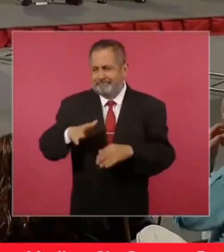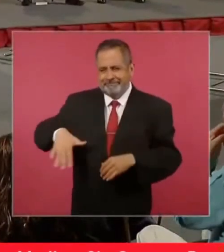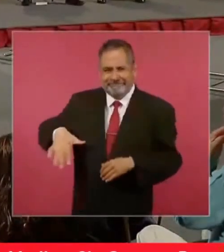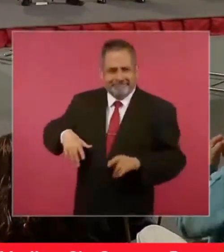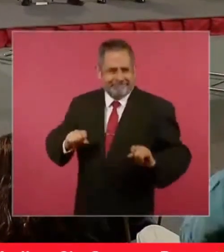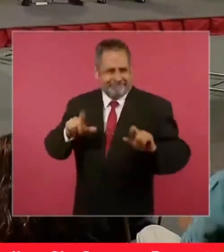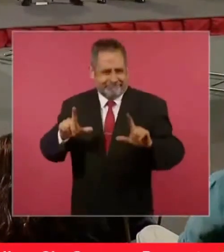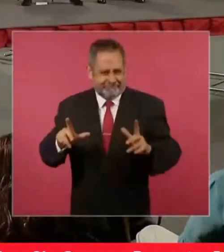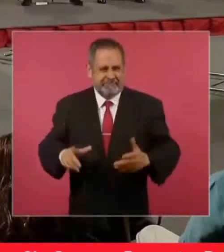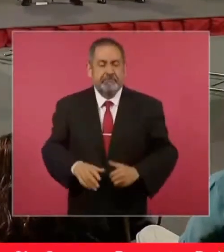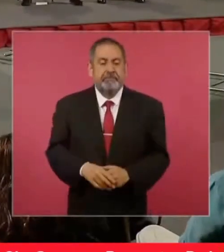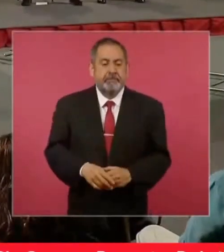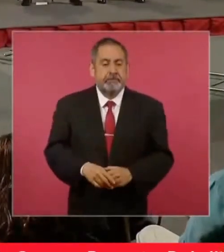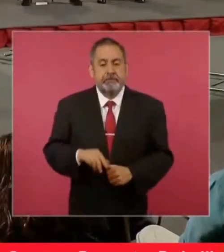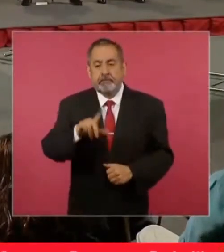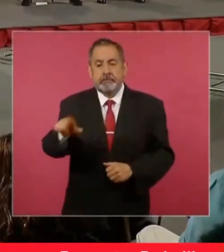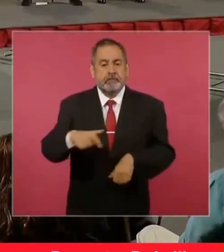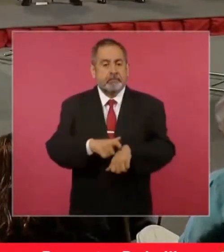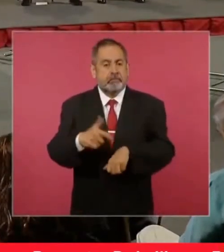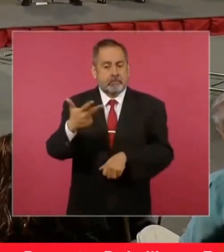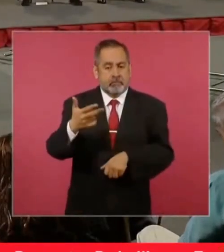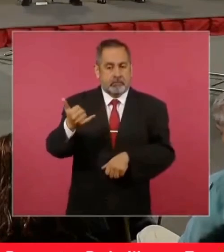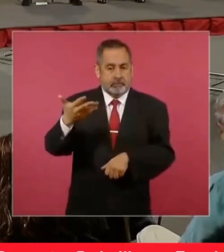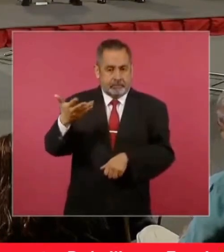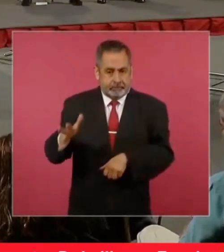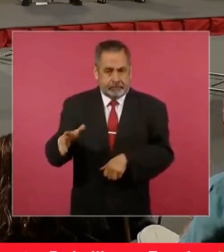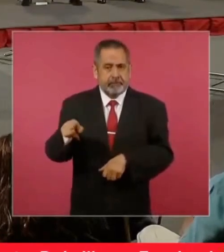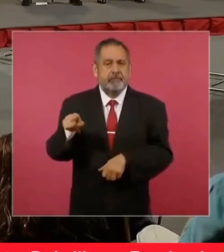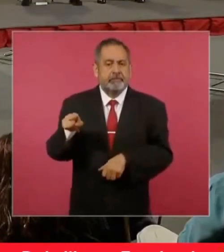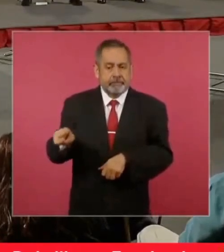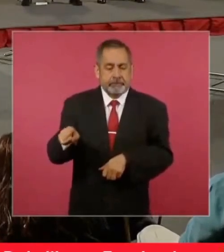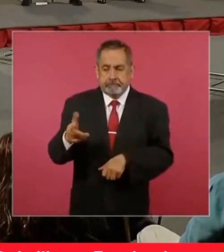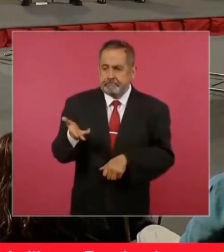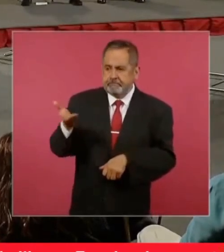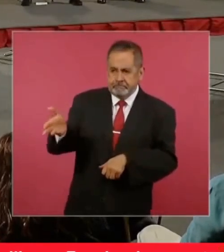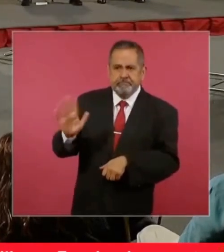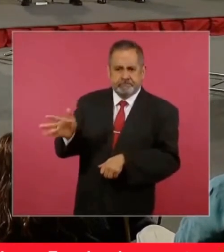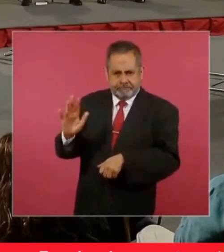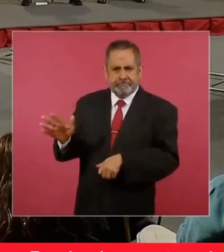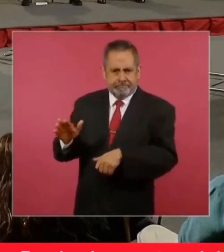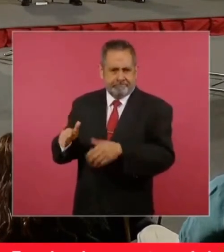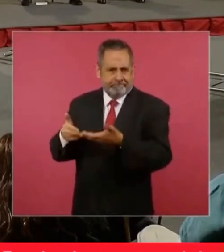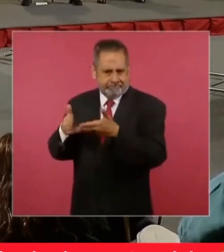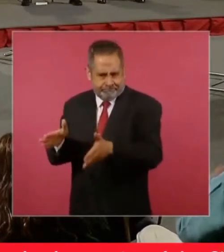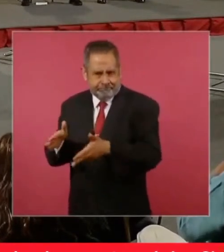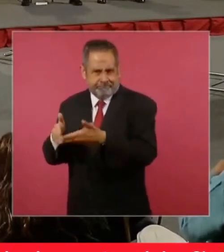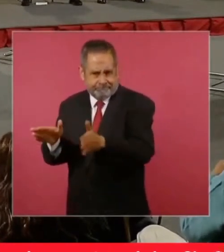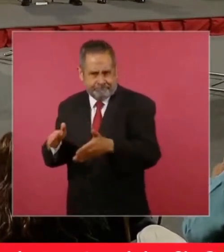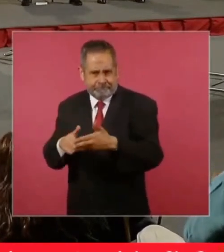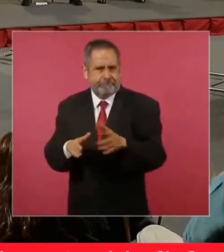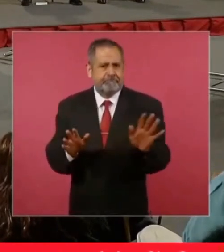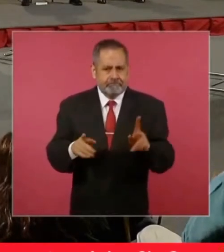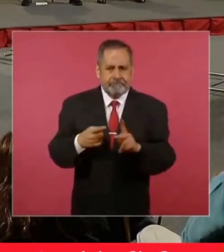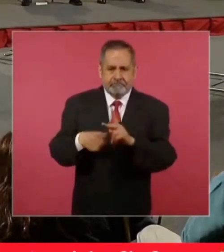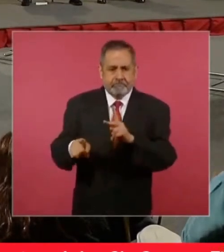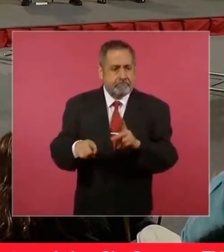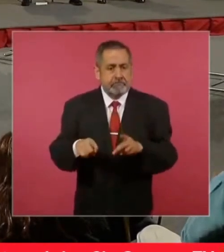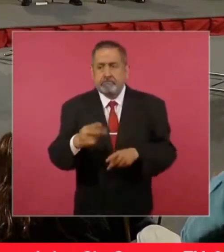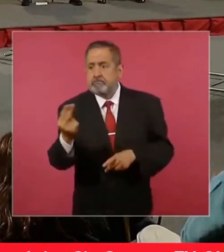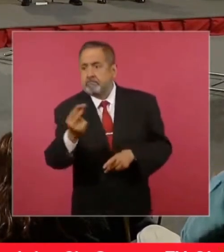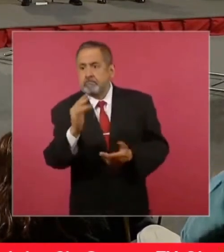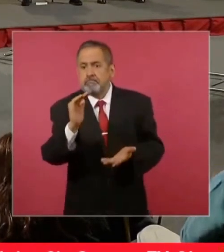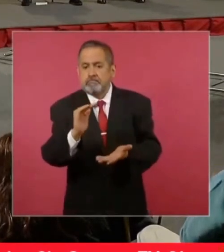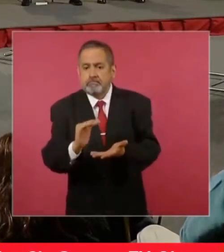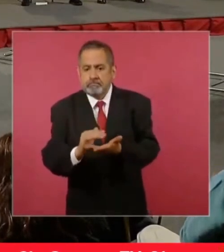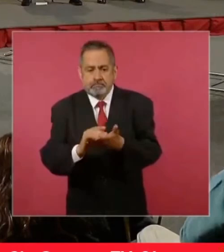Mota. A las 20:10 solicitamos el inicio de la reconexión, es decir, la demanda empieza a disminuir,